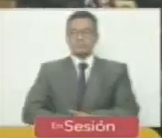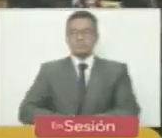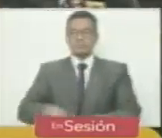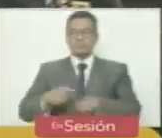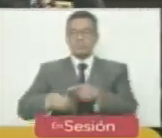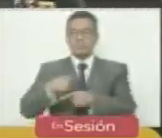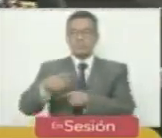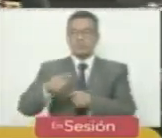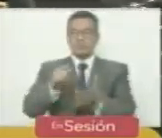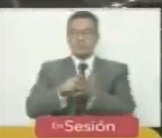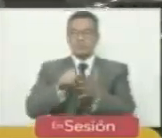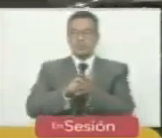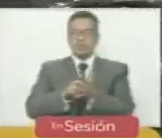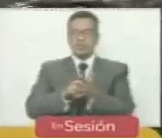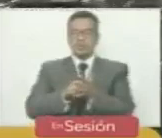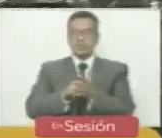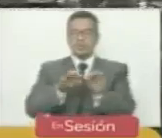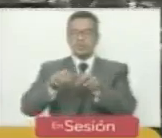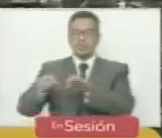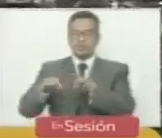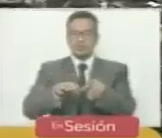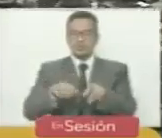Siguiente punto del orden del día, ciudadana secretaria.